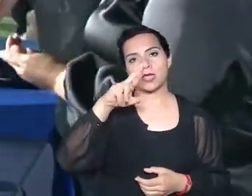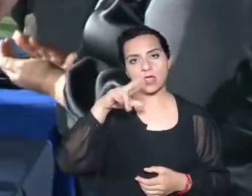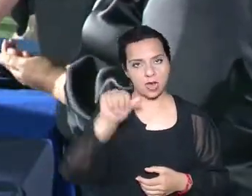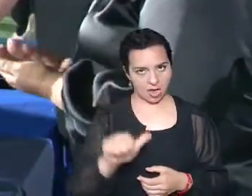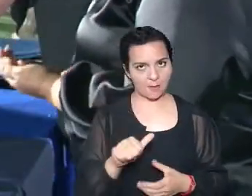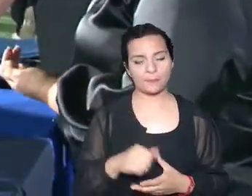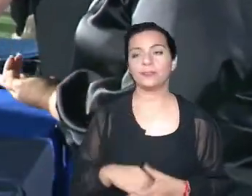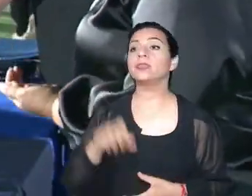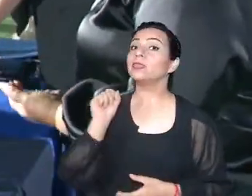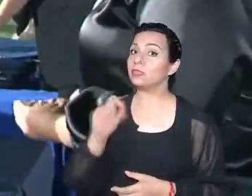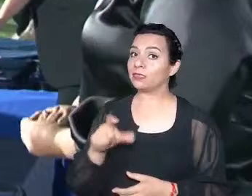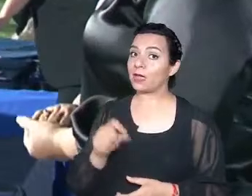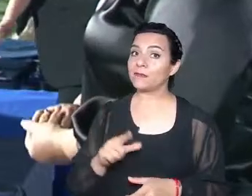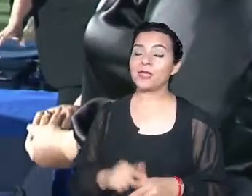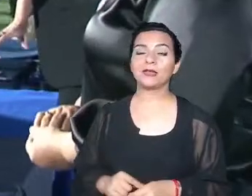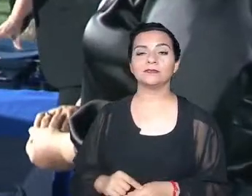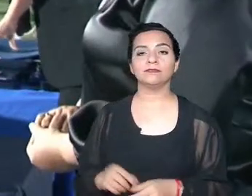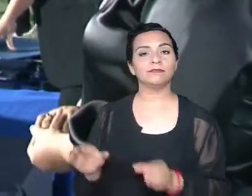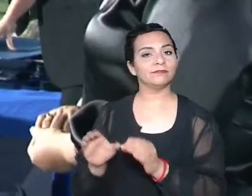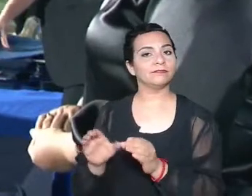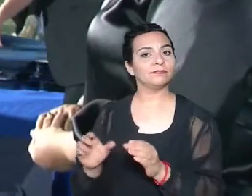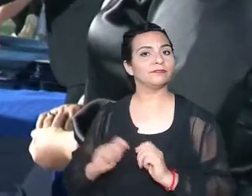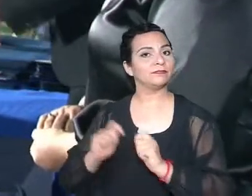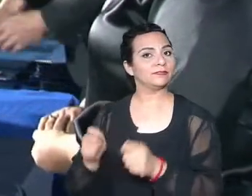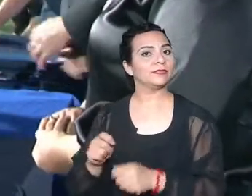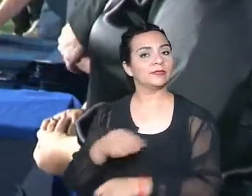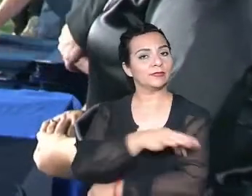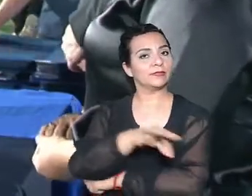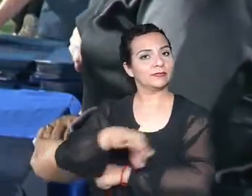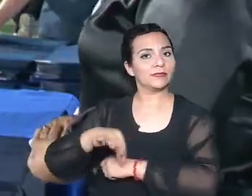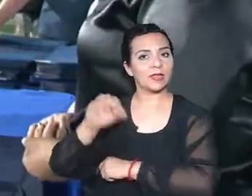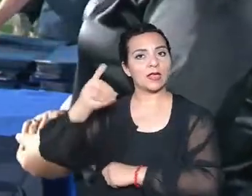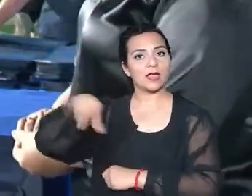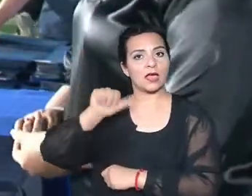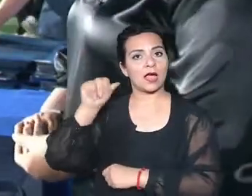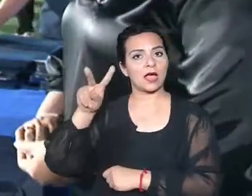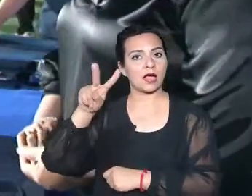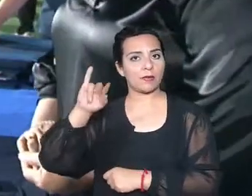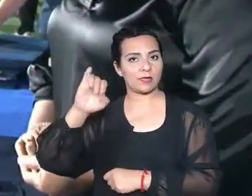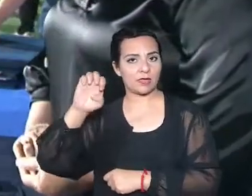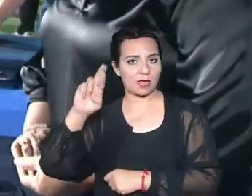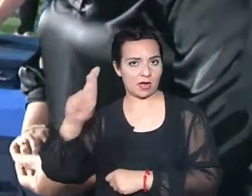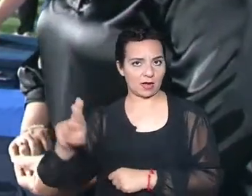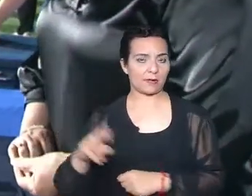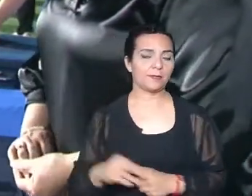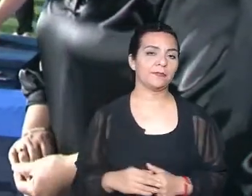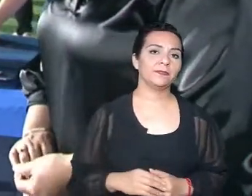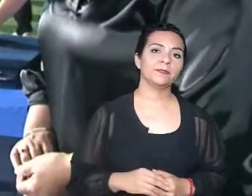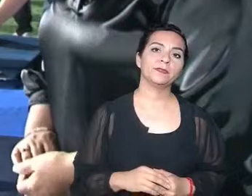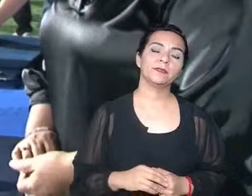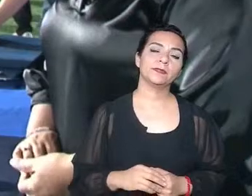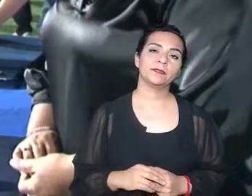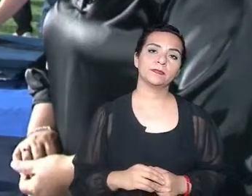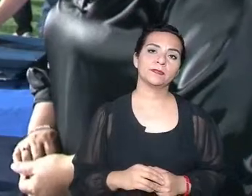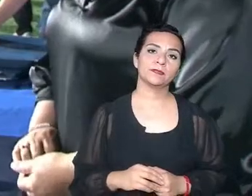Invitamos a continuación para que reciba su reconocimiento egresando de Arquitectura a Javier Prado Ortiz.